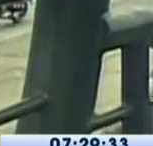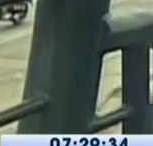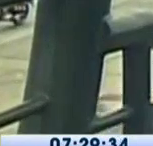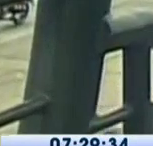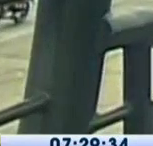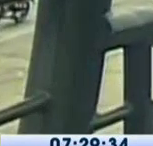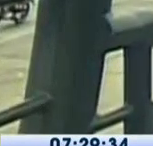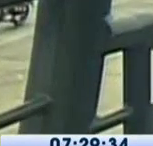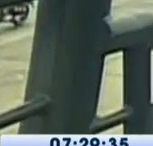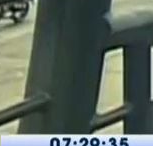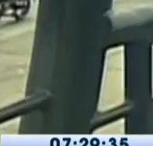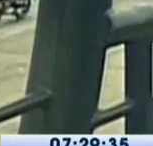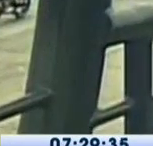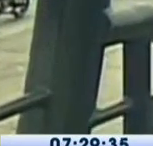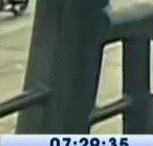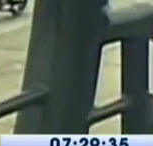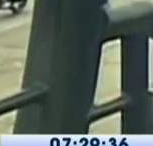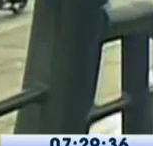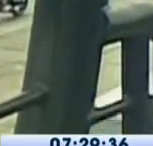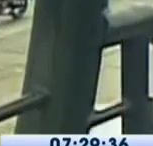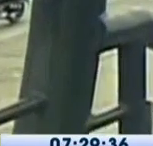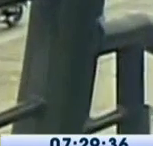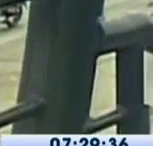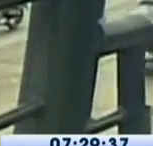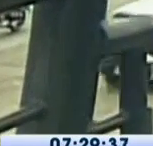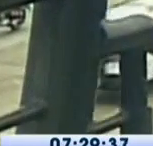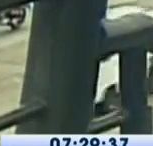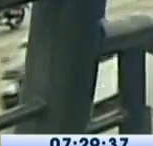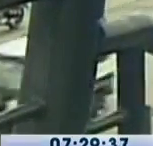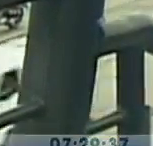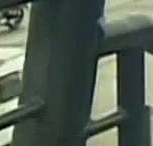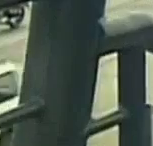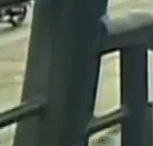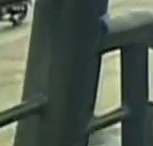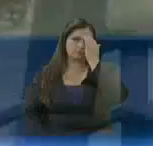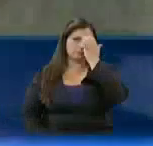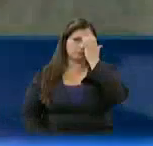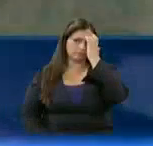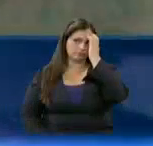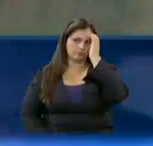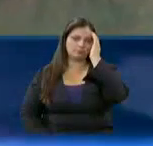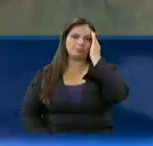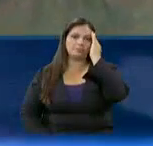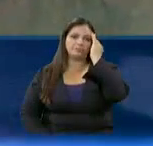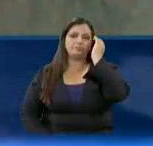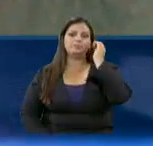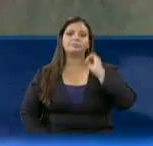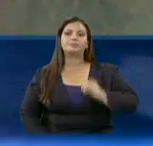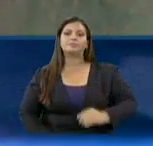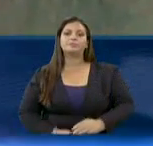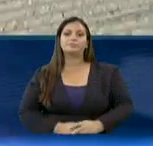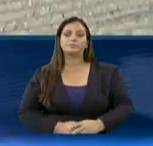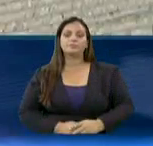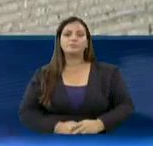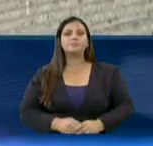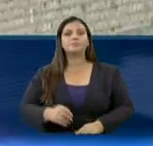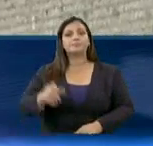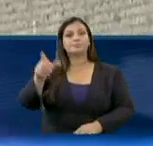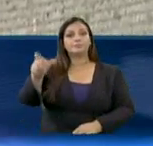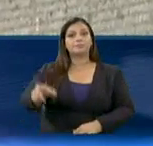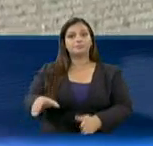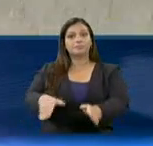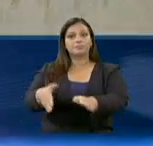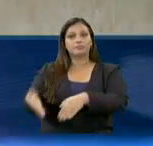este mismo punto de la autopista Narcisa de Jesús. En cuanto al fallecido, se dio a conocer que el hombre trabajaba en una tricimoto en